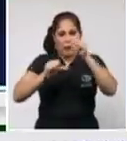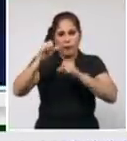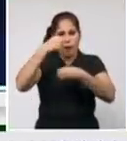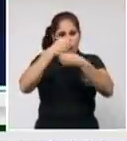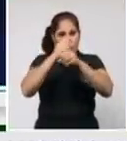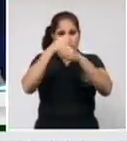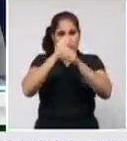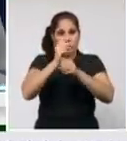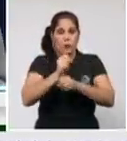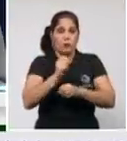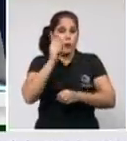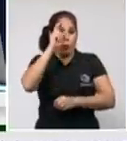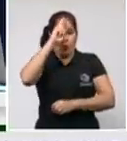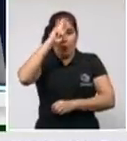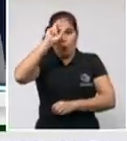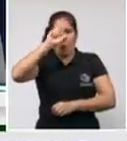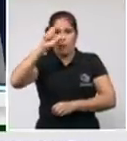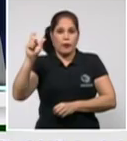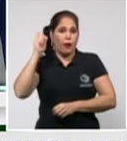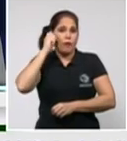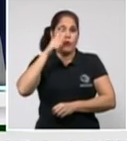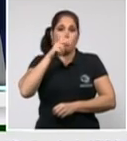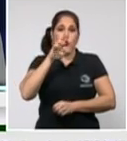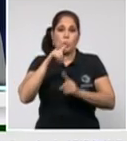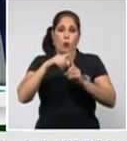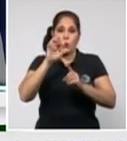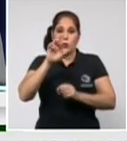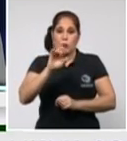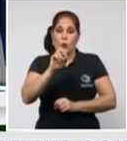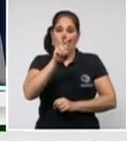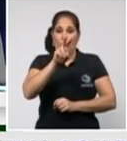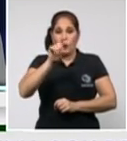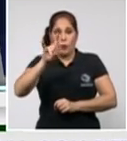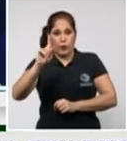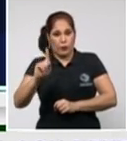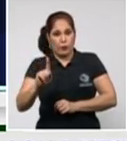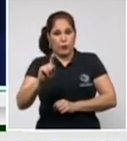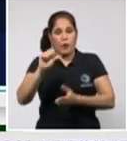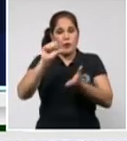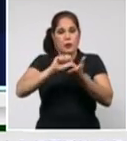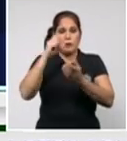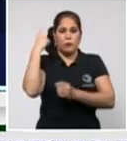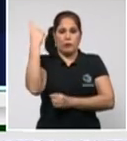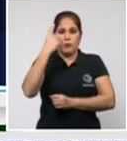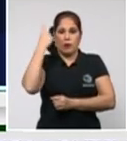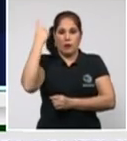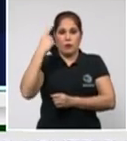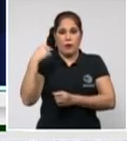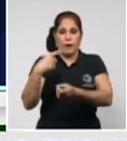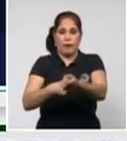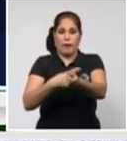Hospital Fructuoso Rodríguez 291, los del Centro Nacional de Genética